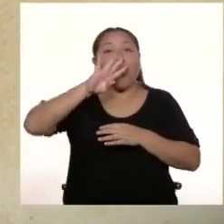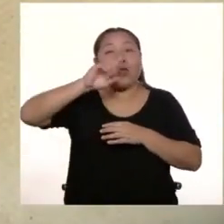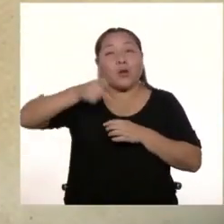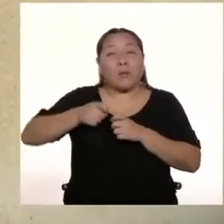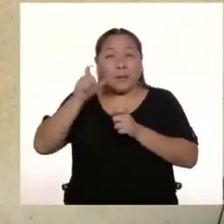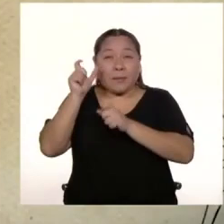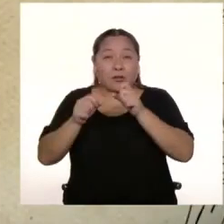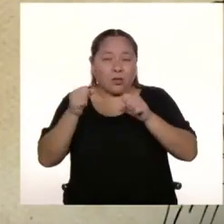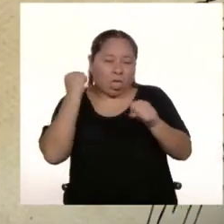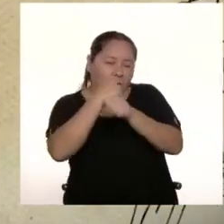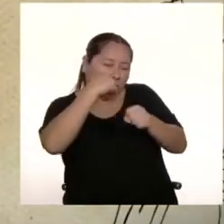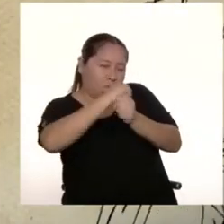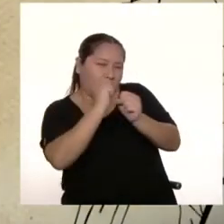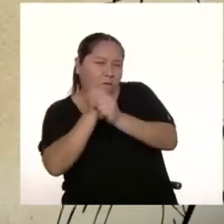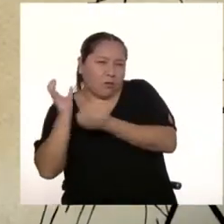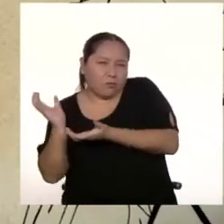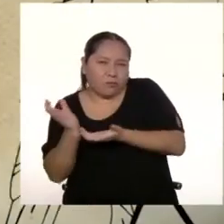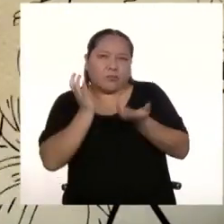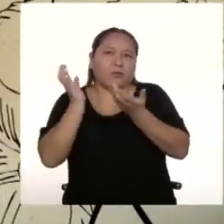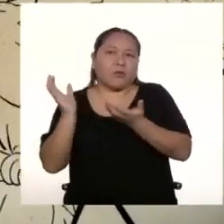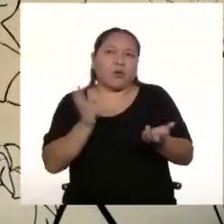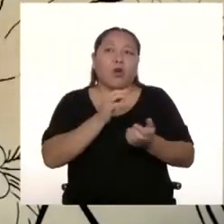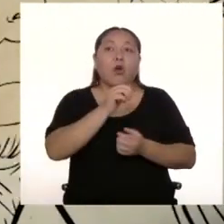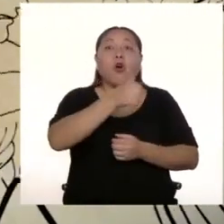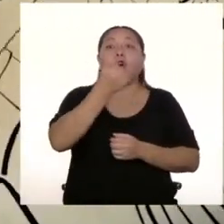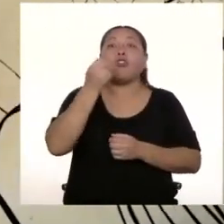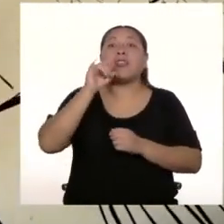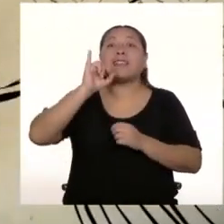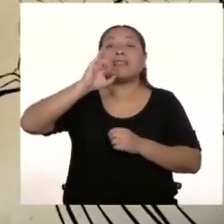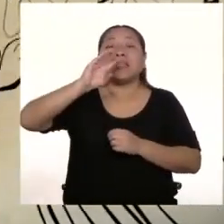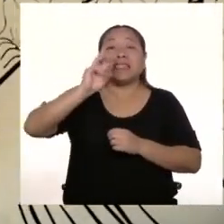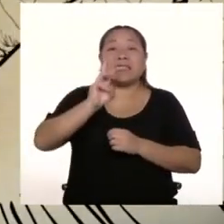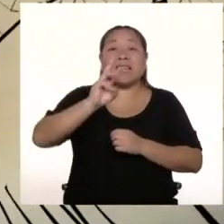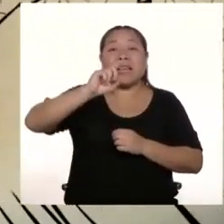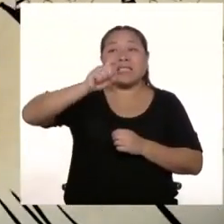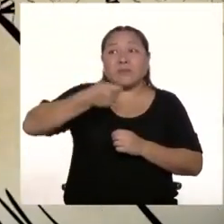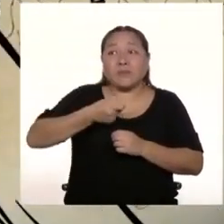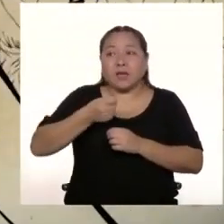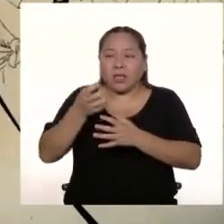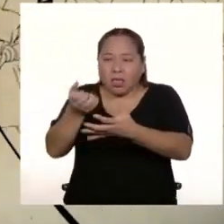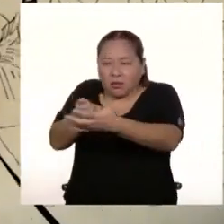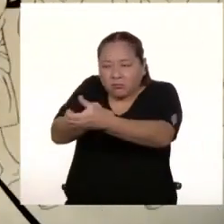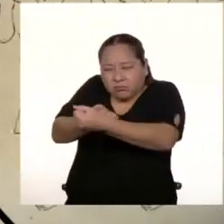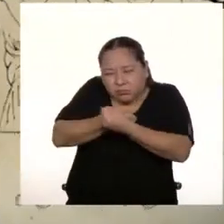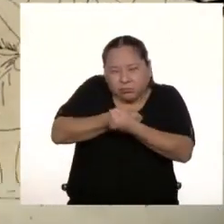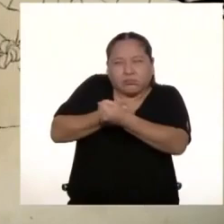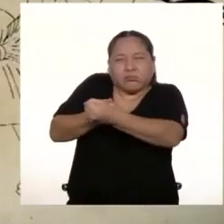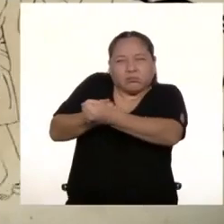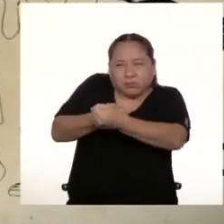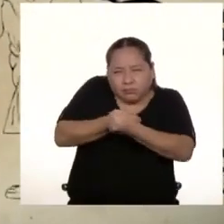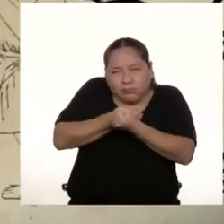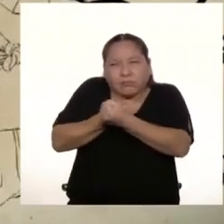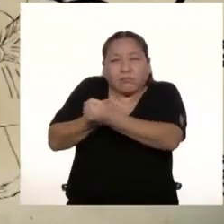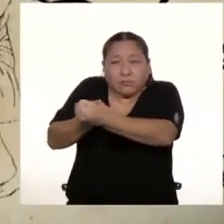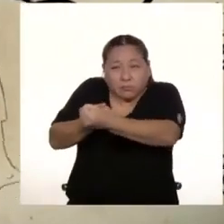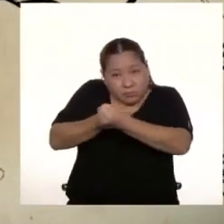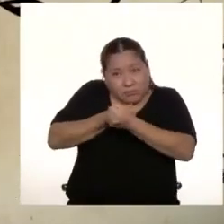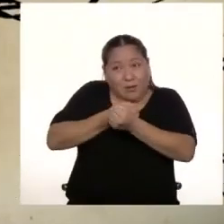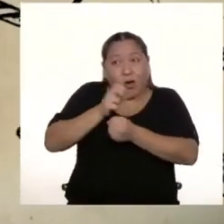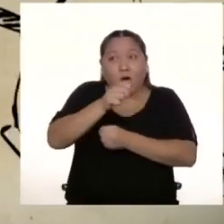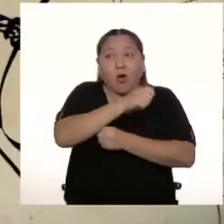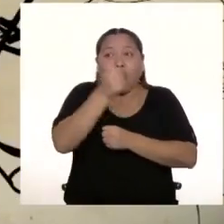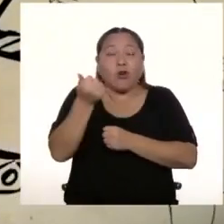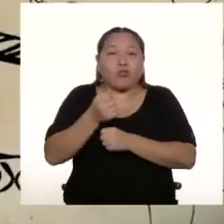movían. Otros 6.000 las andaban trayendo con grandes sogas de cuero y de vegetal. Otros